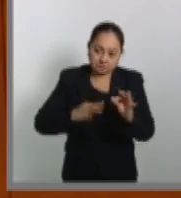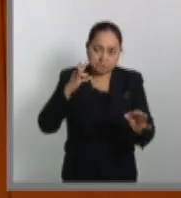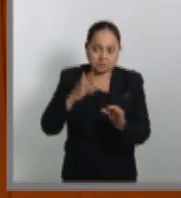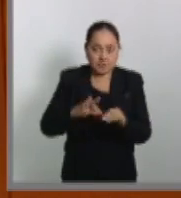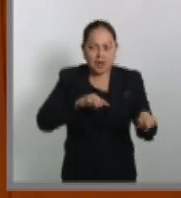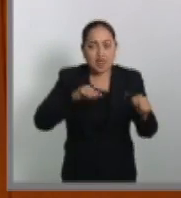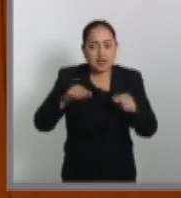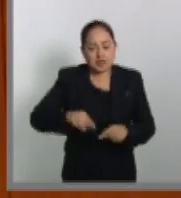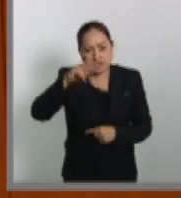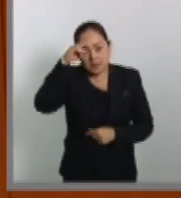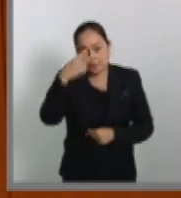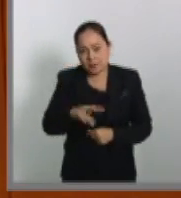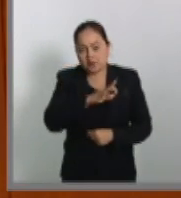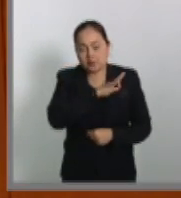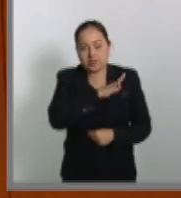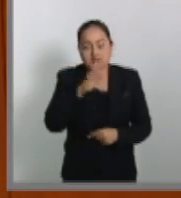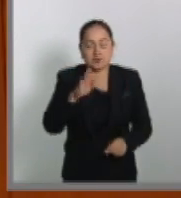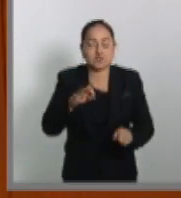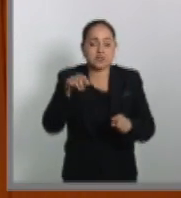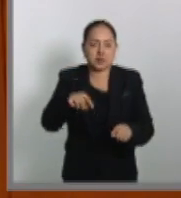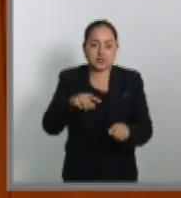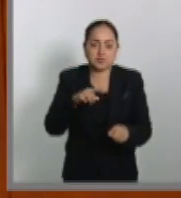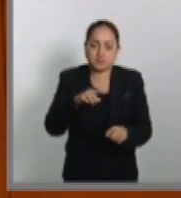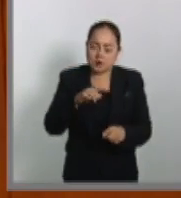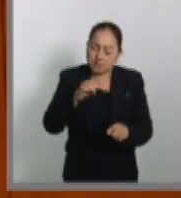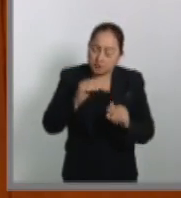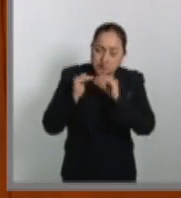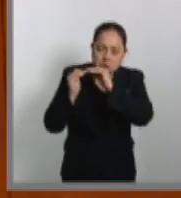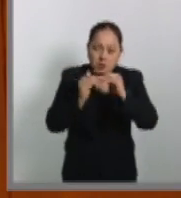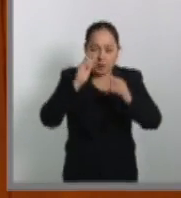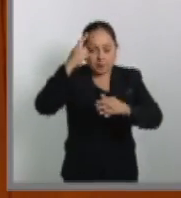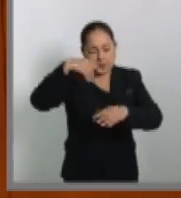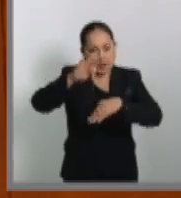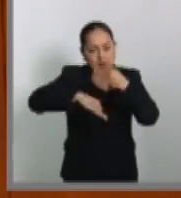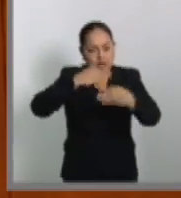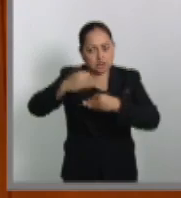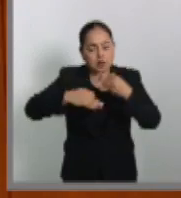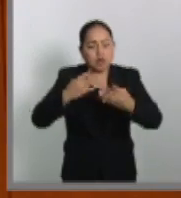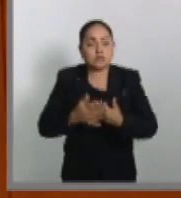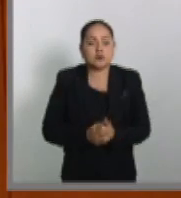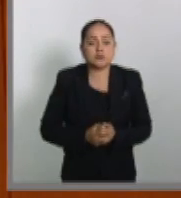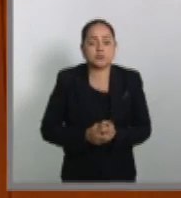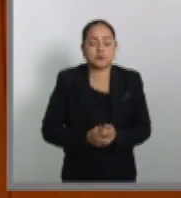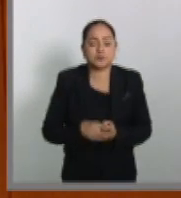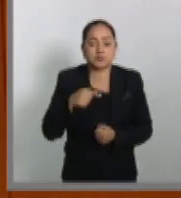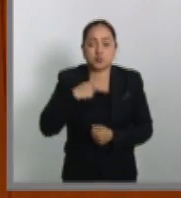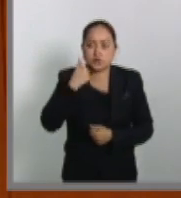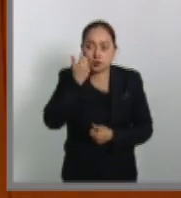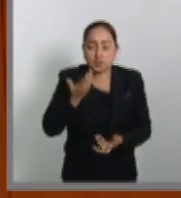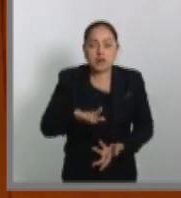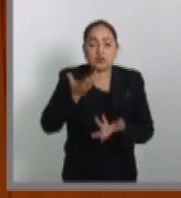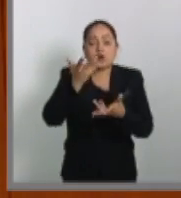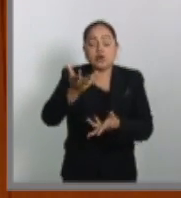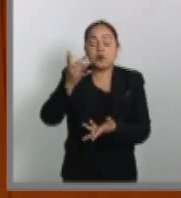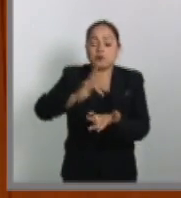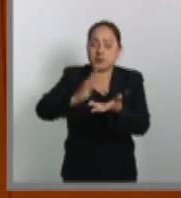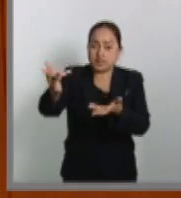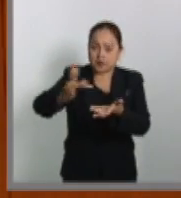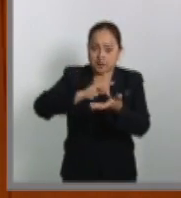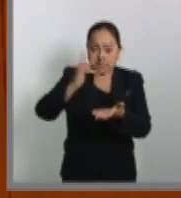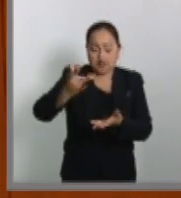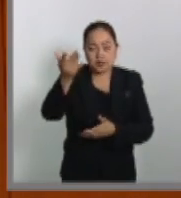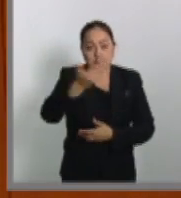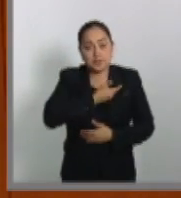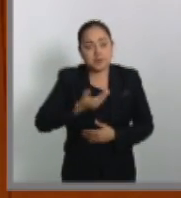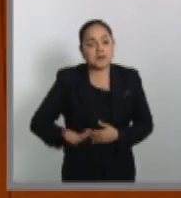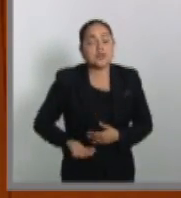México equitativo para todos. Yo quiero aquí hacer una referencia de gratitud y reconocimiento a la presidenta